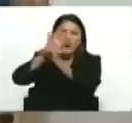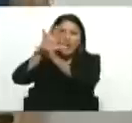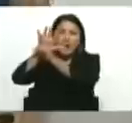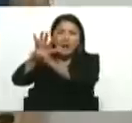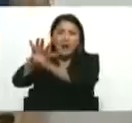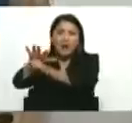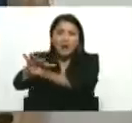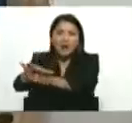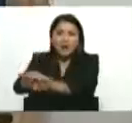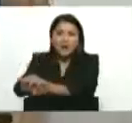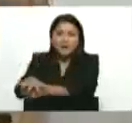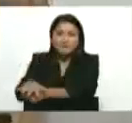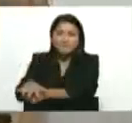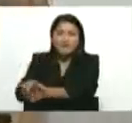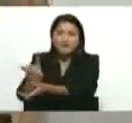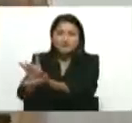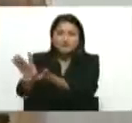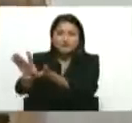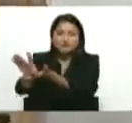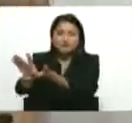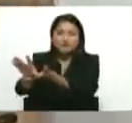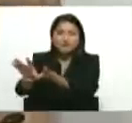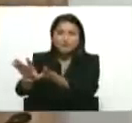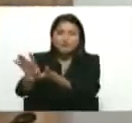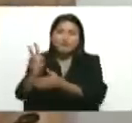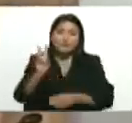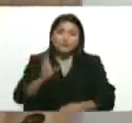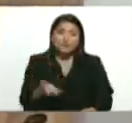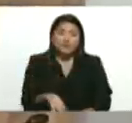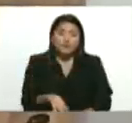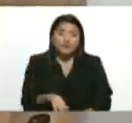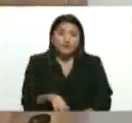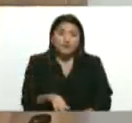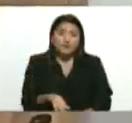el puerto de Puerto Cabello para que se fueran de una vez de este país.